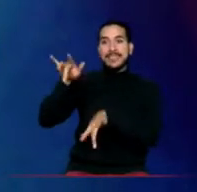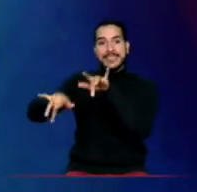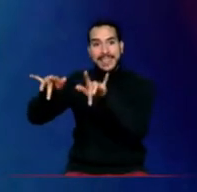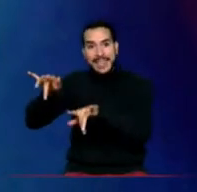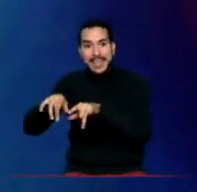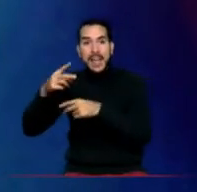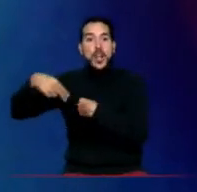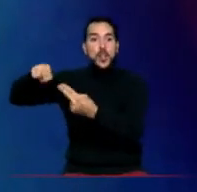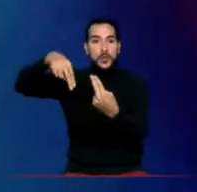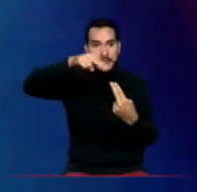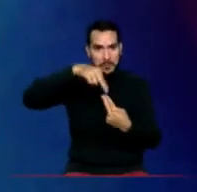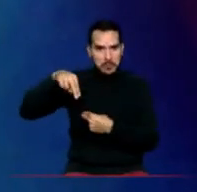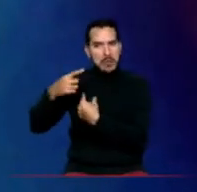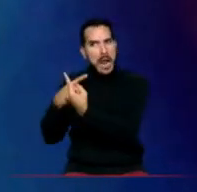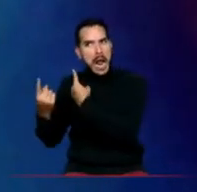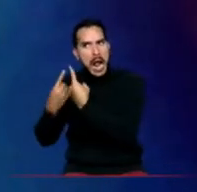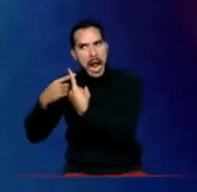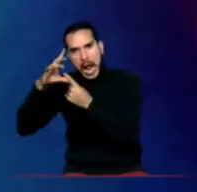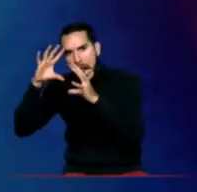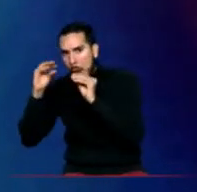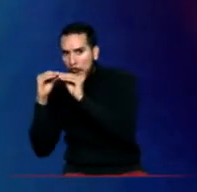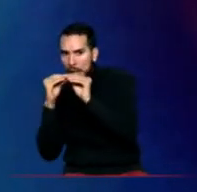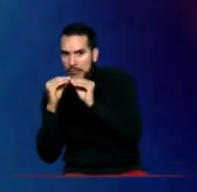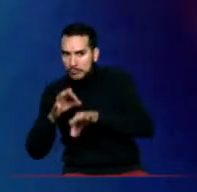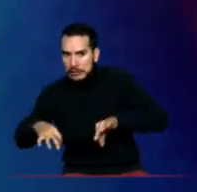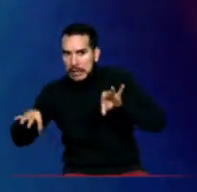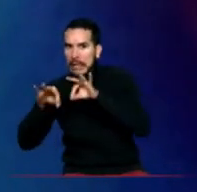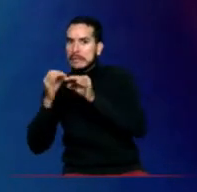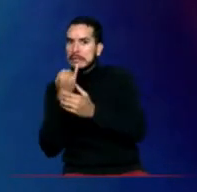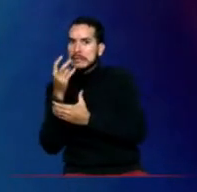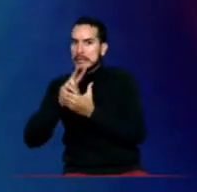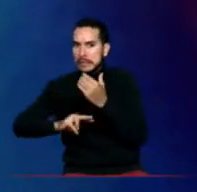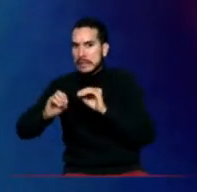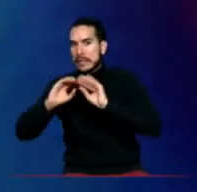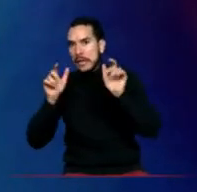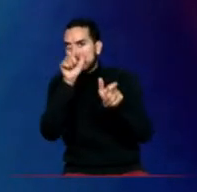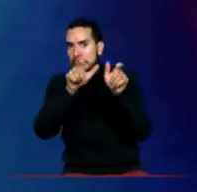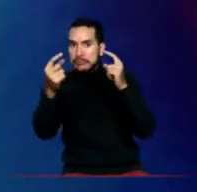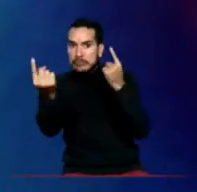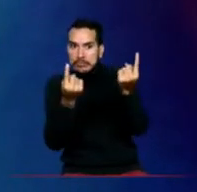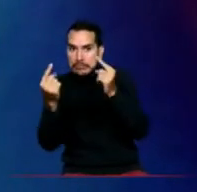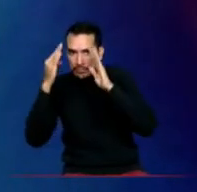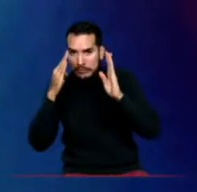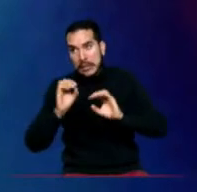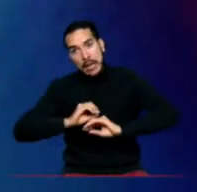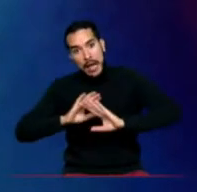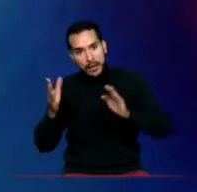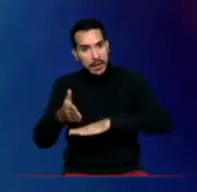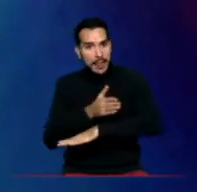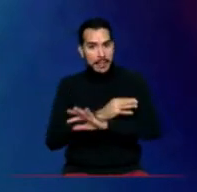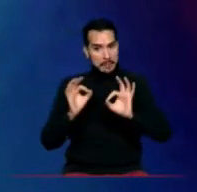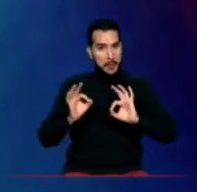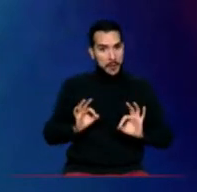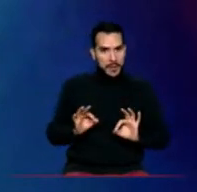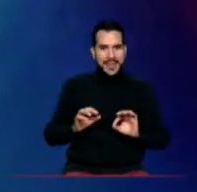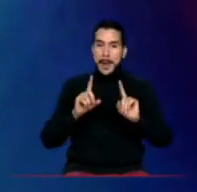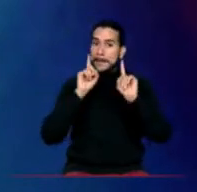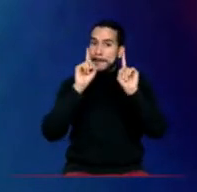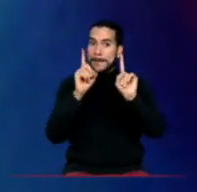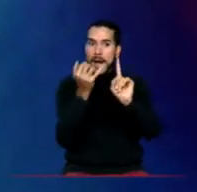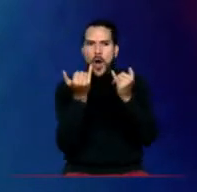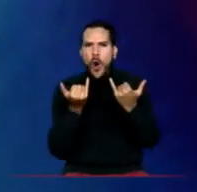porque creemos que nos toca estar totalmente preparados para este tema. Sin embargo, ahora estamos ya en un diplomado en gerencia